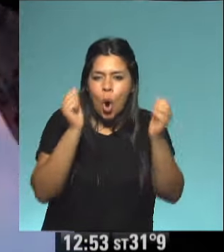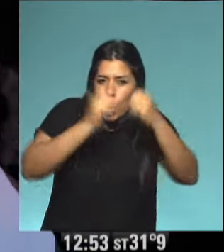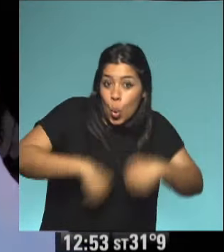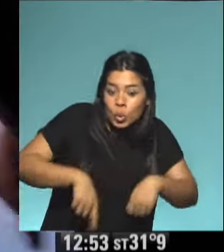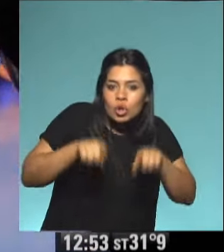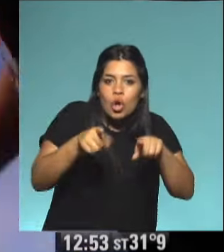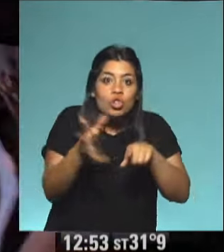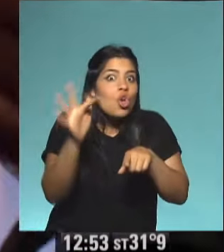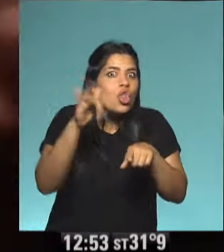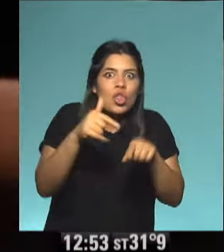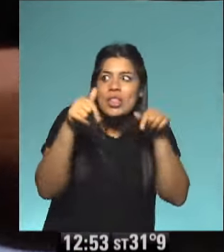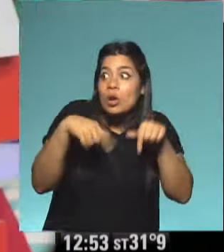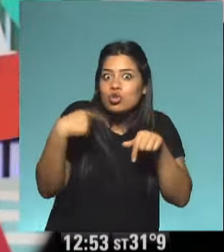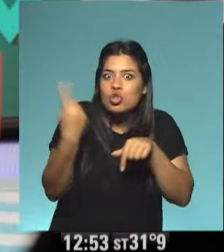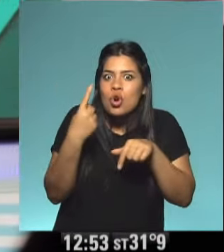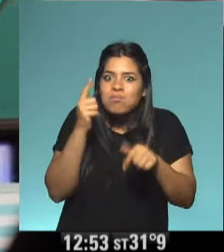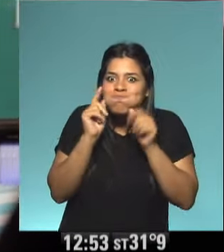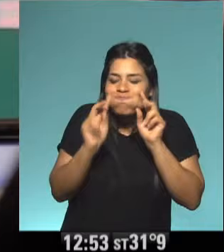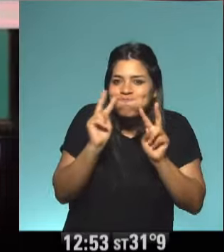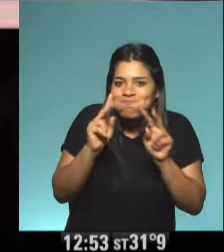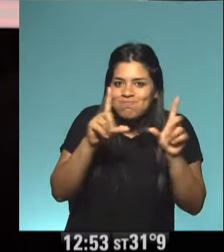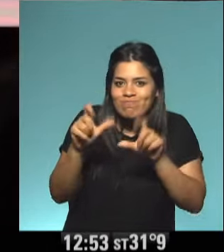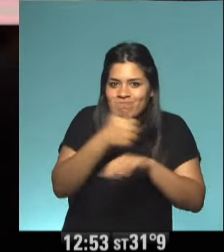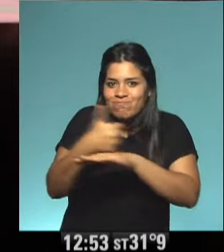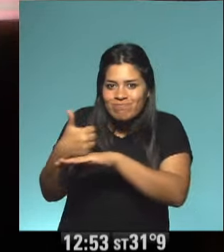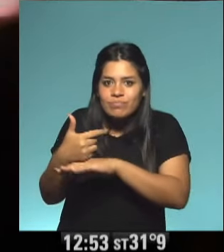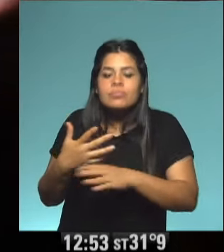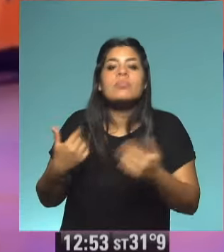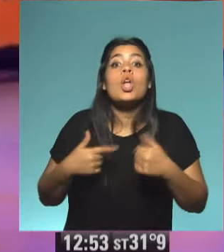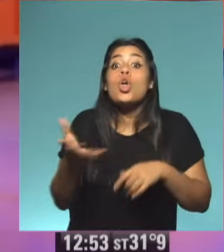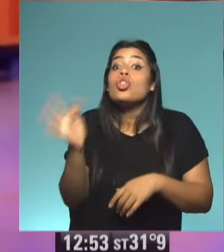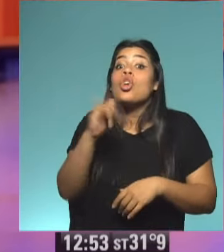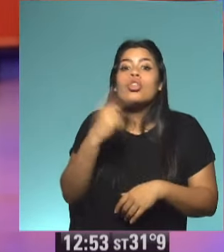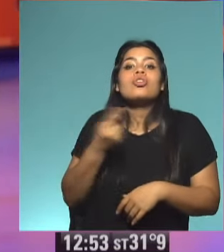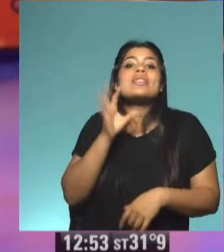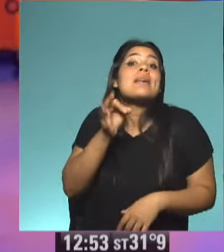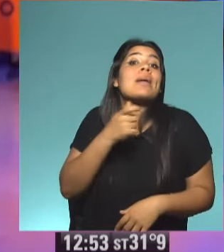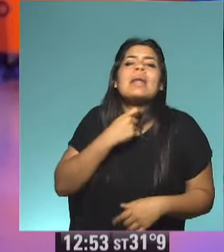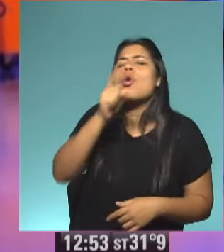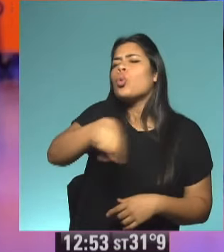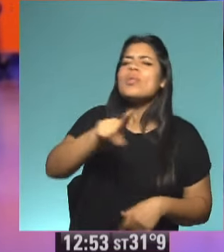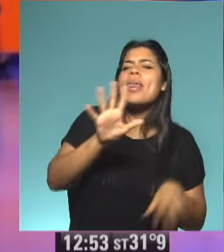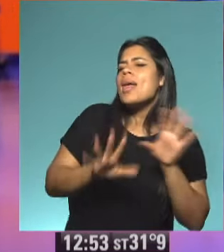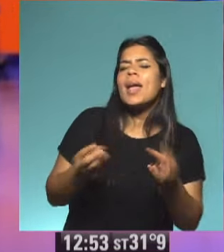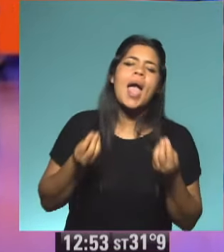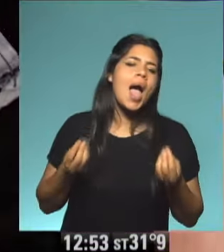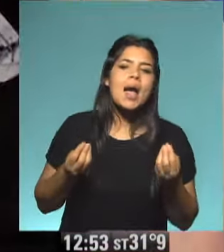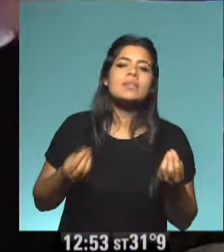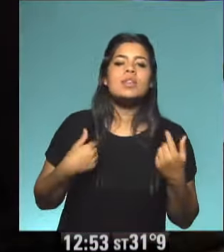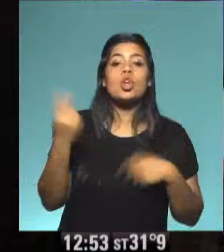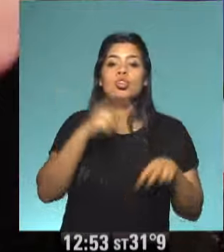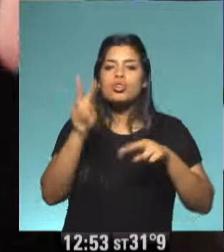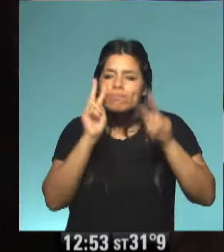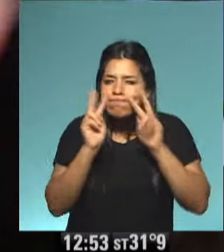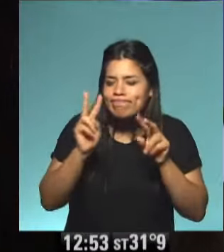donde todas las mañanas nos acompañamos. Venga, venga. Como todas las mañanas queremos saber. ver qué están haciendo ahí del otro lado. ¿No los estamos viendo